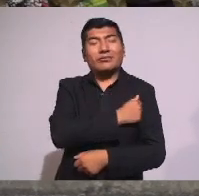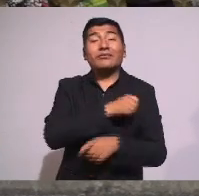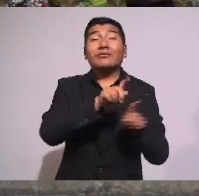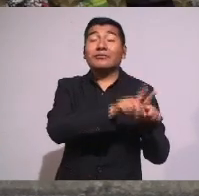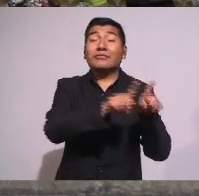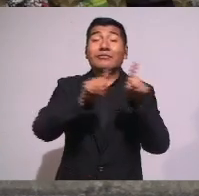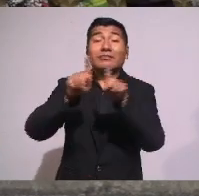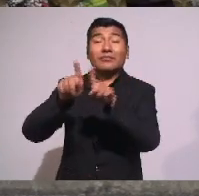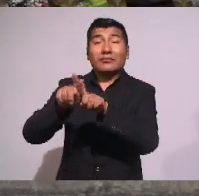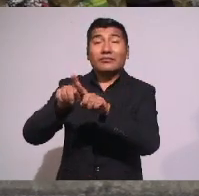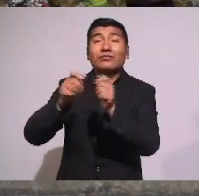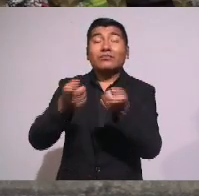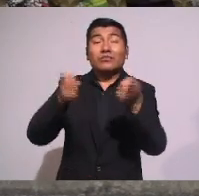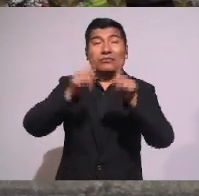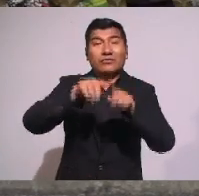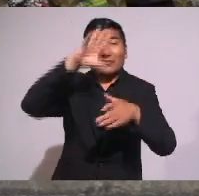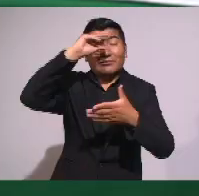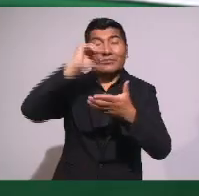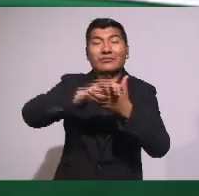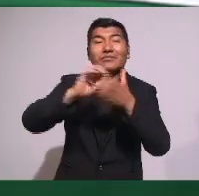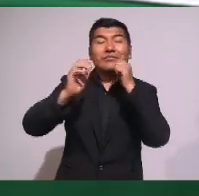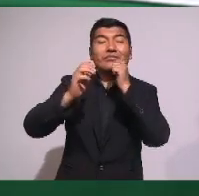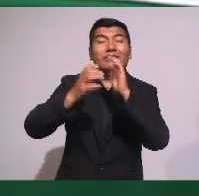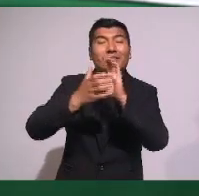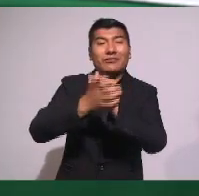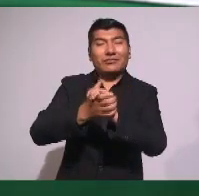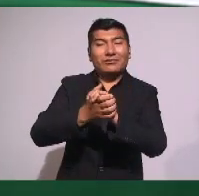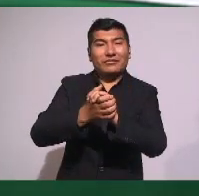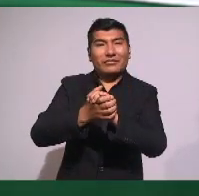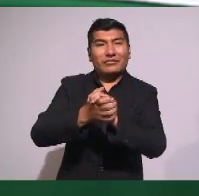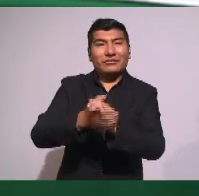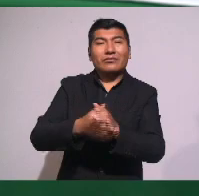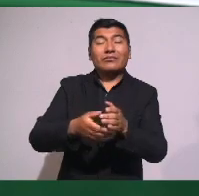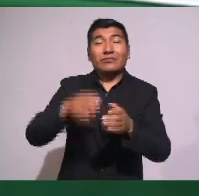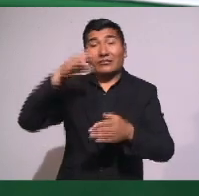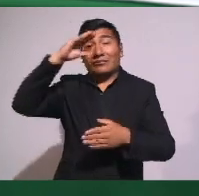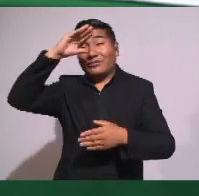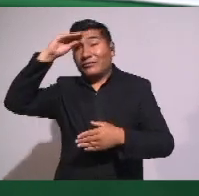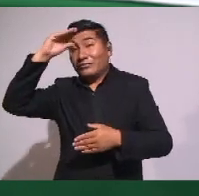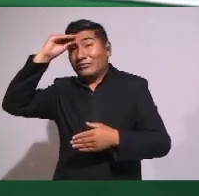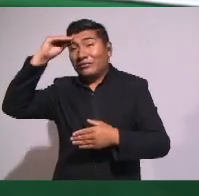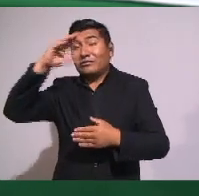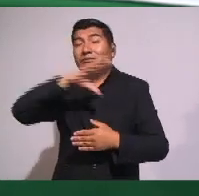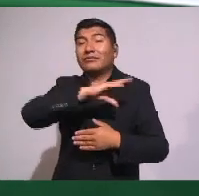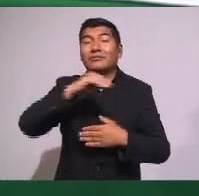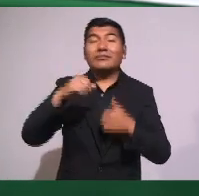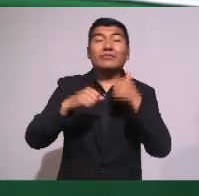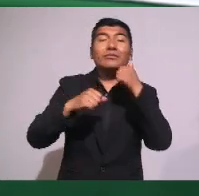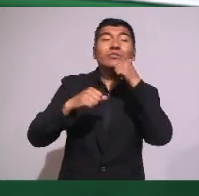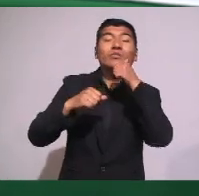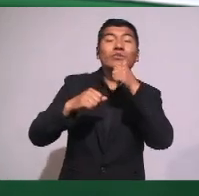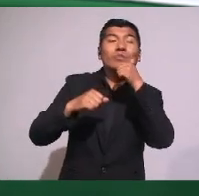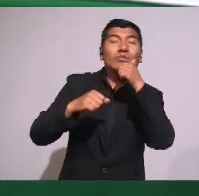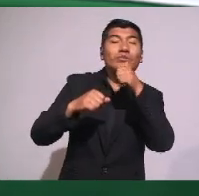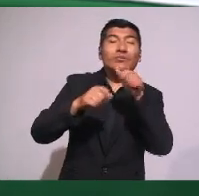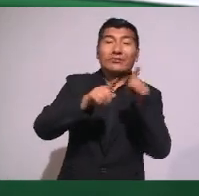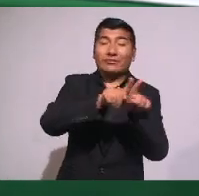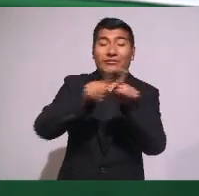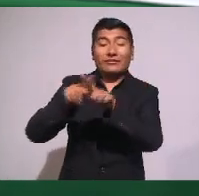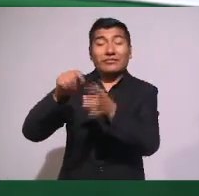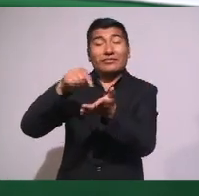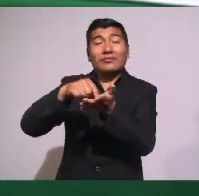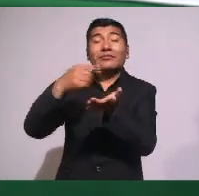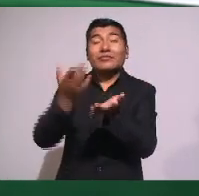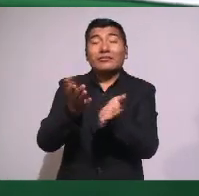en las relaciones matrimoniales, en la relación del varón y de la mujer. También ahí